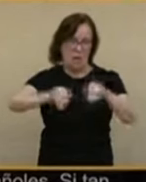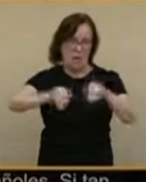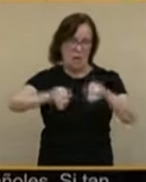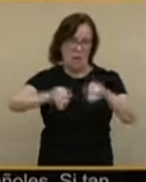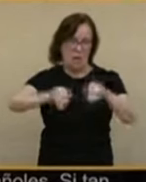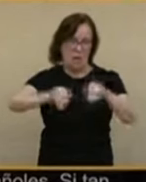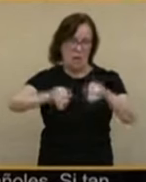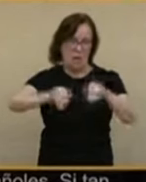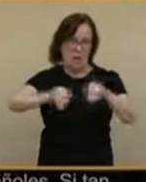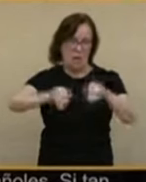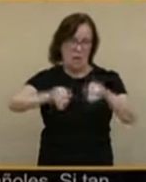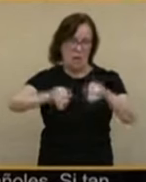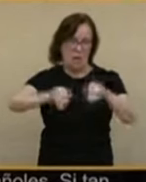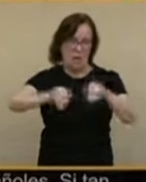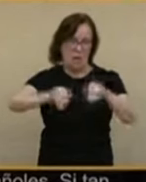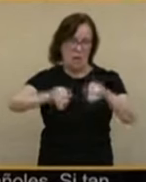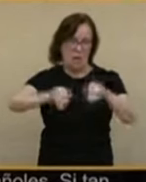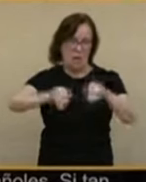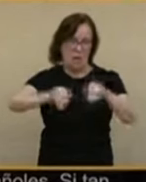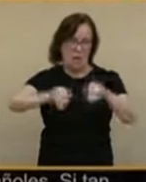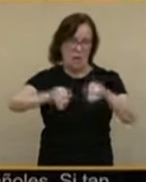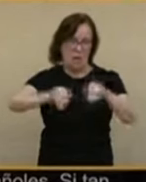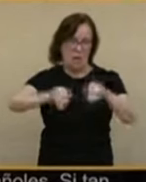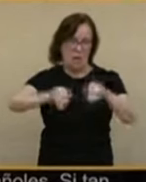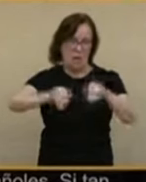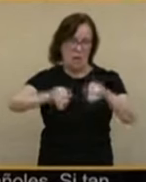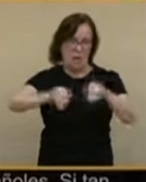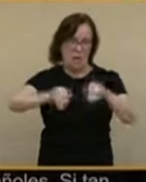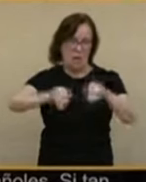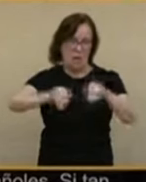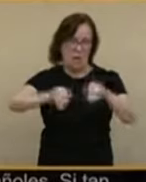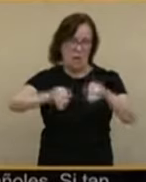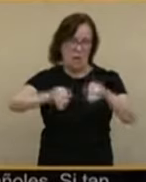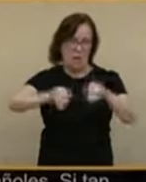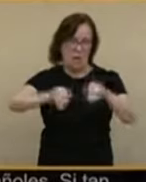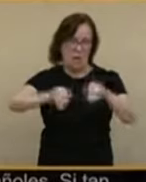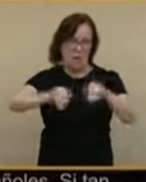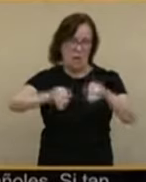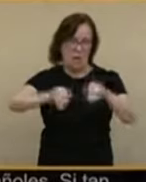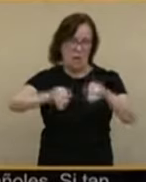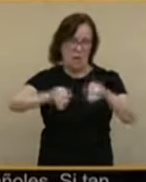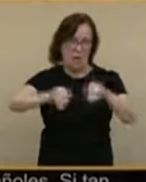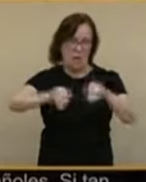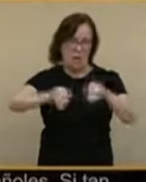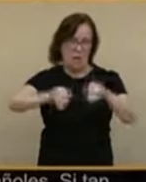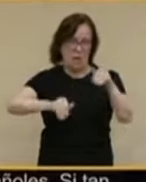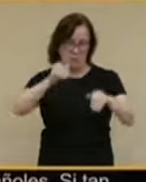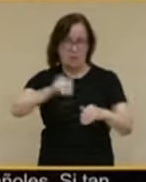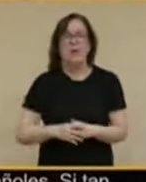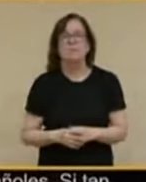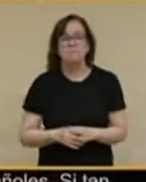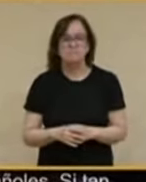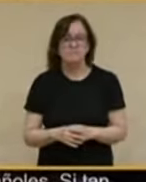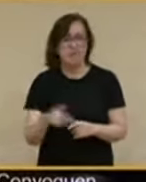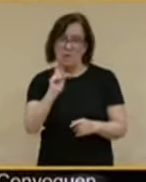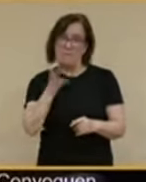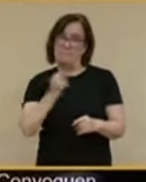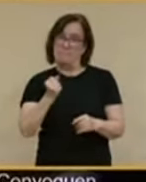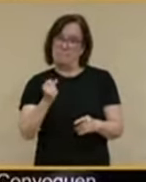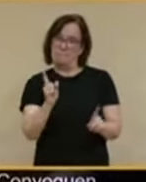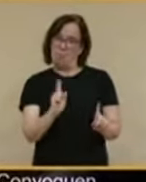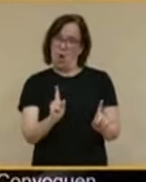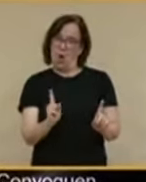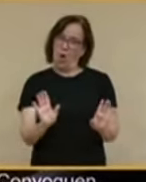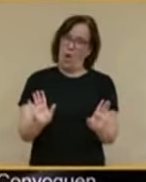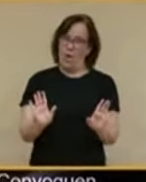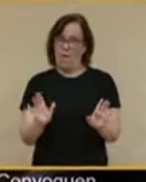PSOE? ¿Cuánto no le hubiesen votado? Si hubiesen preferido la abstención, hubiesen votado a otro partido. Claro, no se atreven.